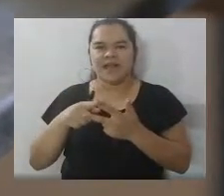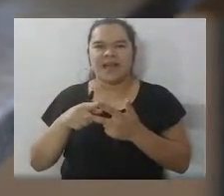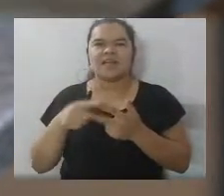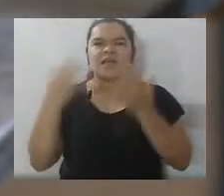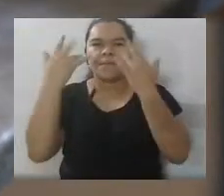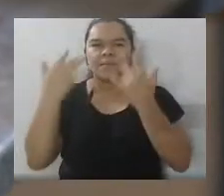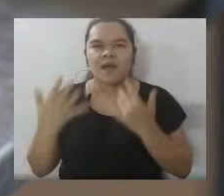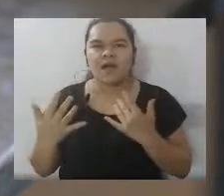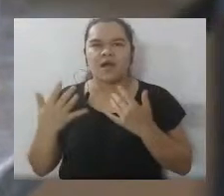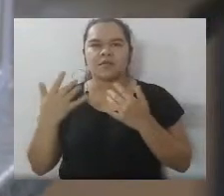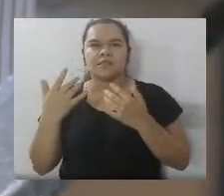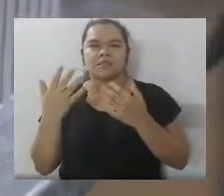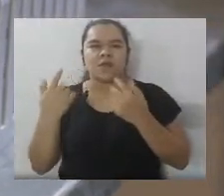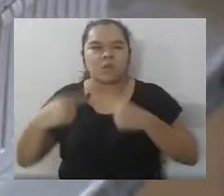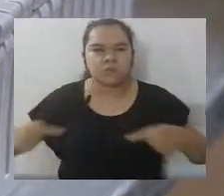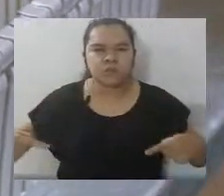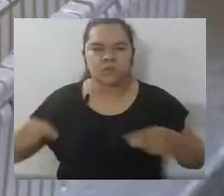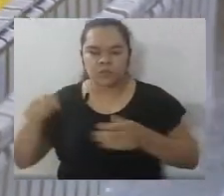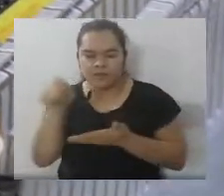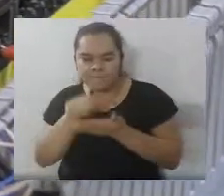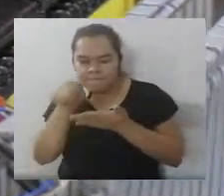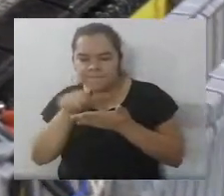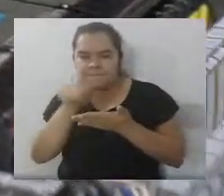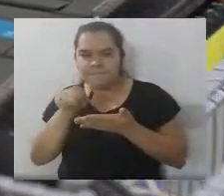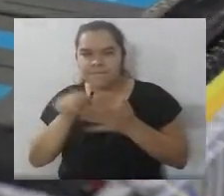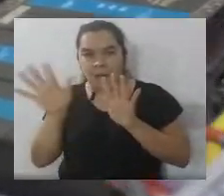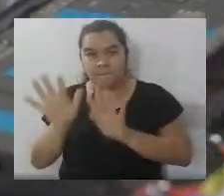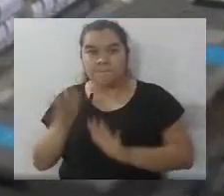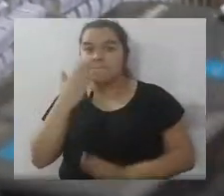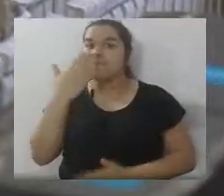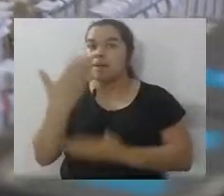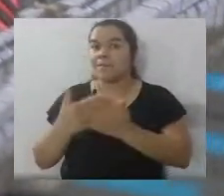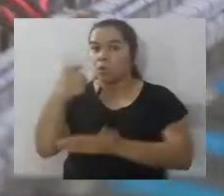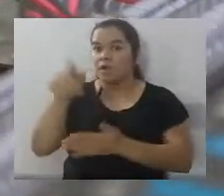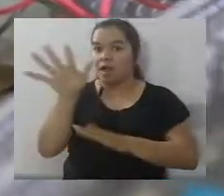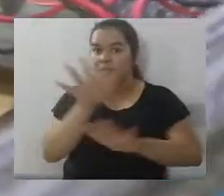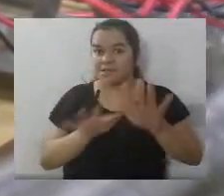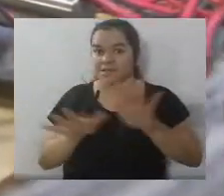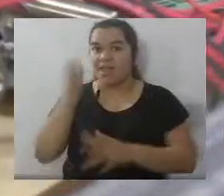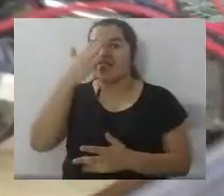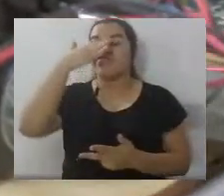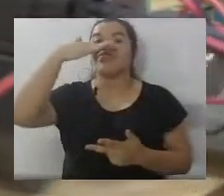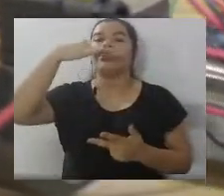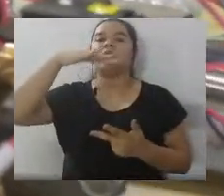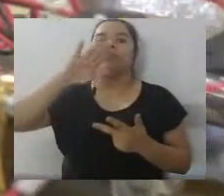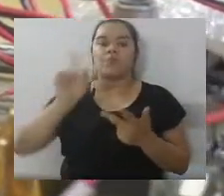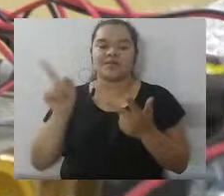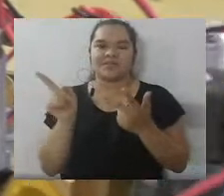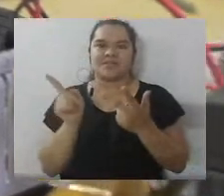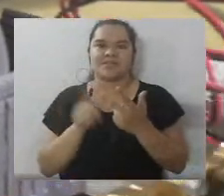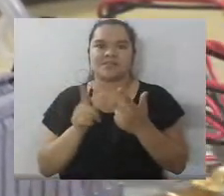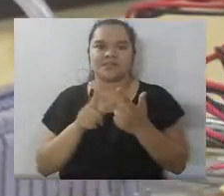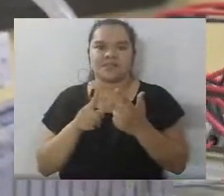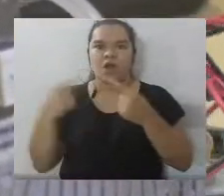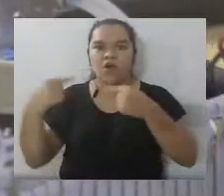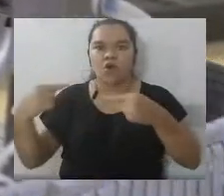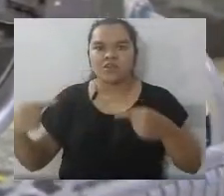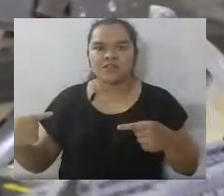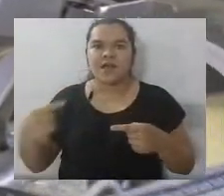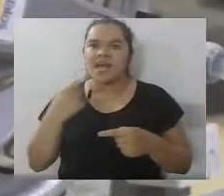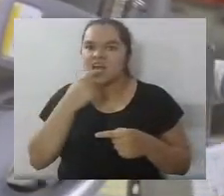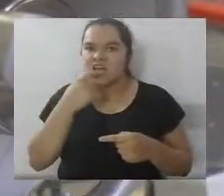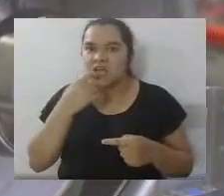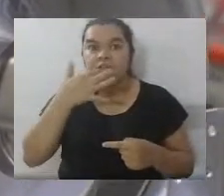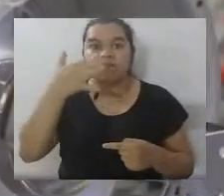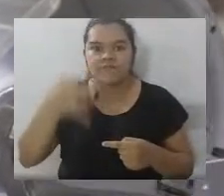normalmente lo que nosotros hacemos es, antes de pelearnos en la parte física con los dispositivos